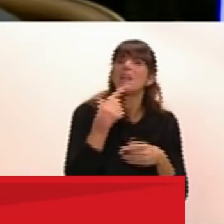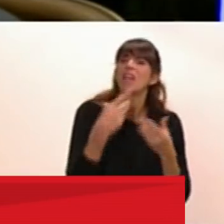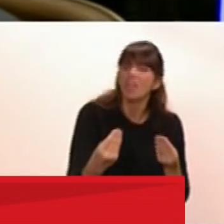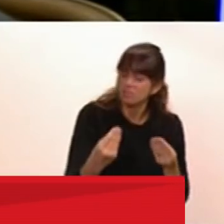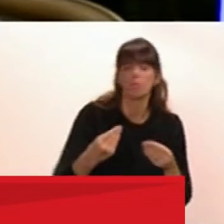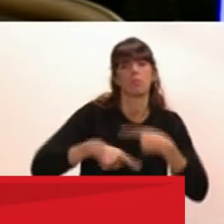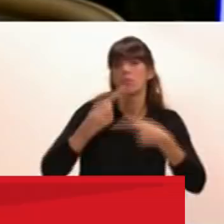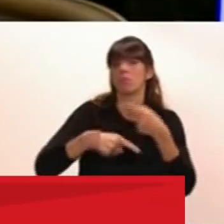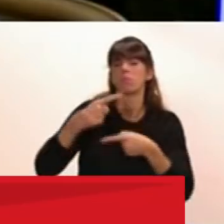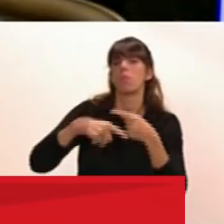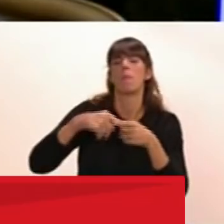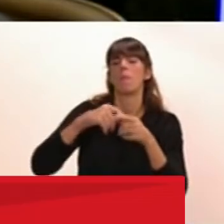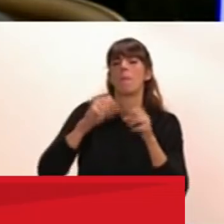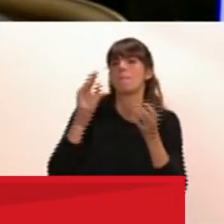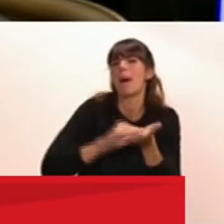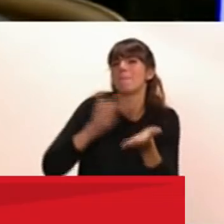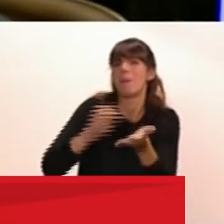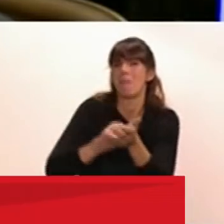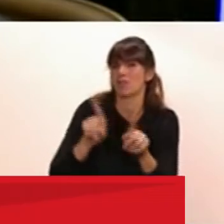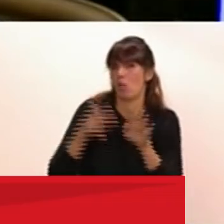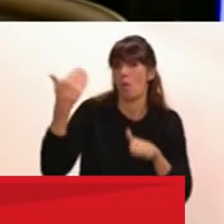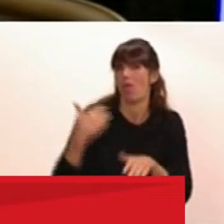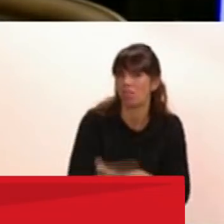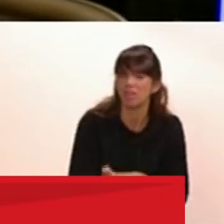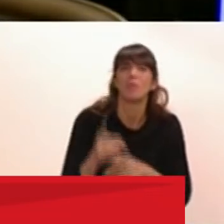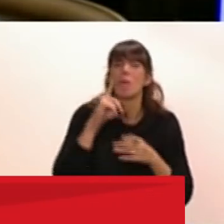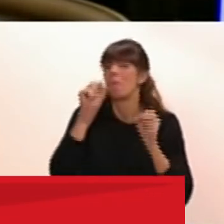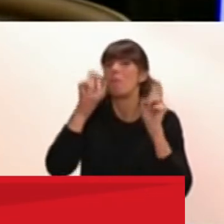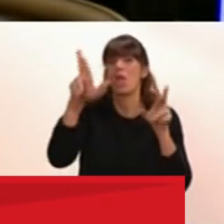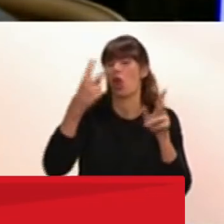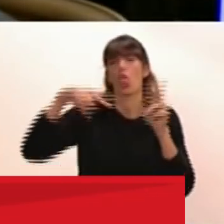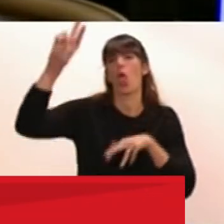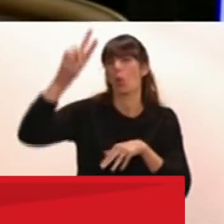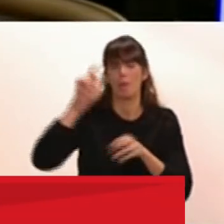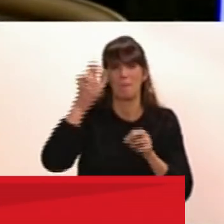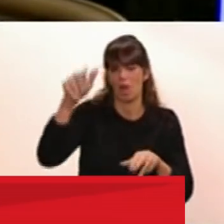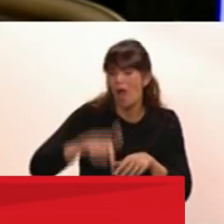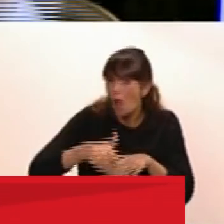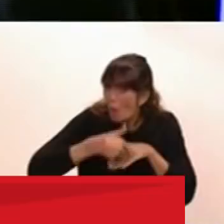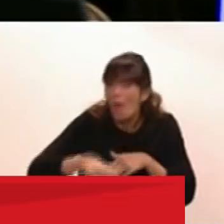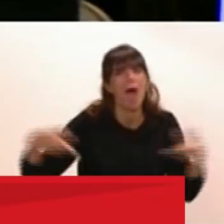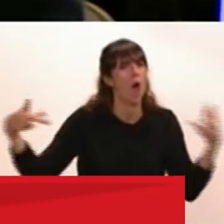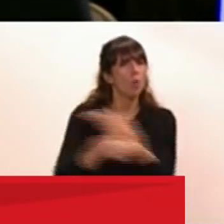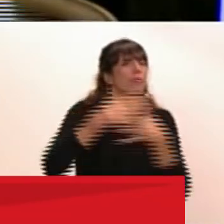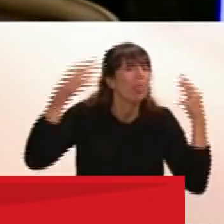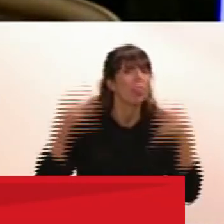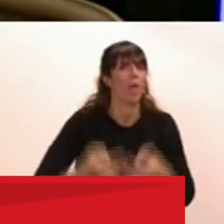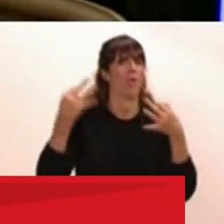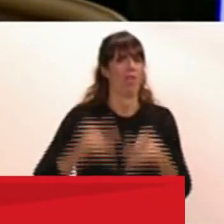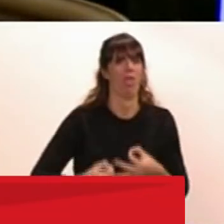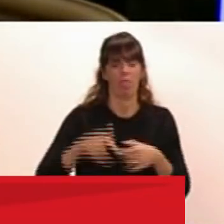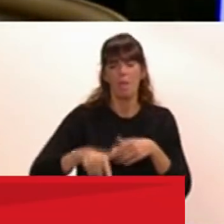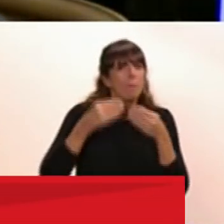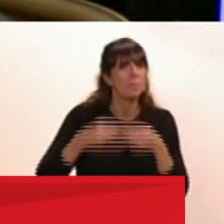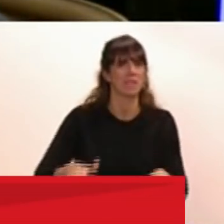profundizar. Que van a hacer más de lo mismo, pero no solo más de lo mismo, el doble. Que ahora se viene el verdadero ajuste. Y que es por los mercados.